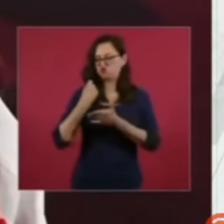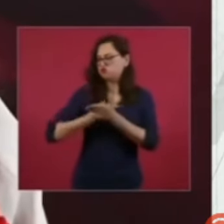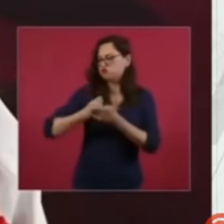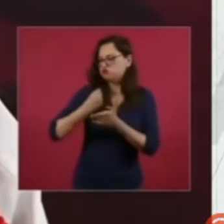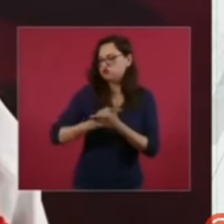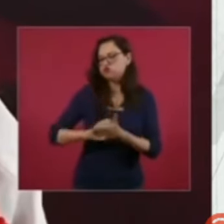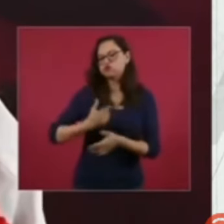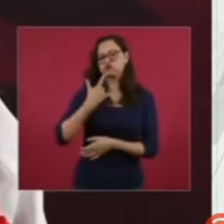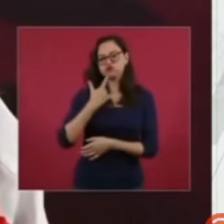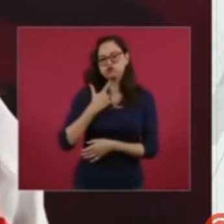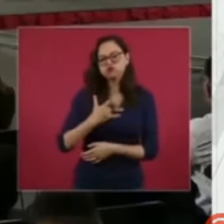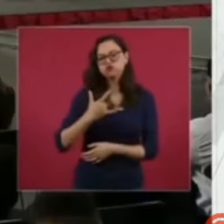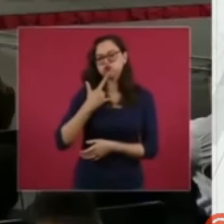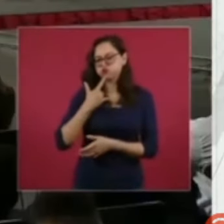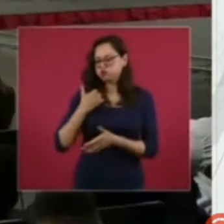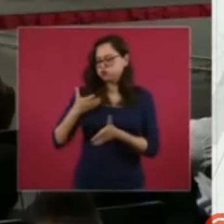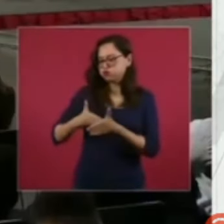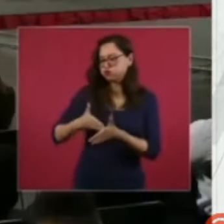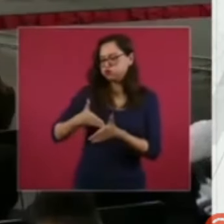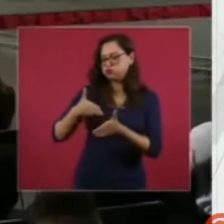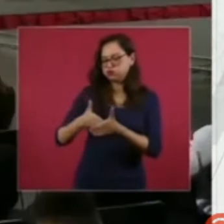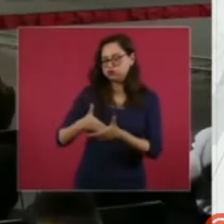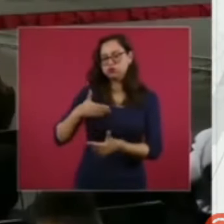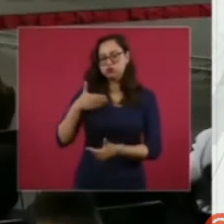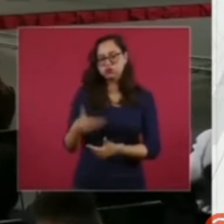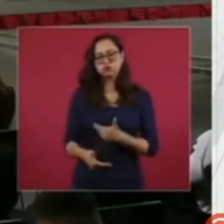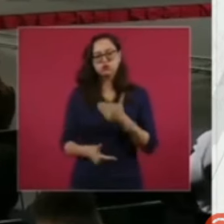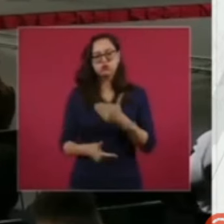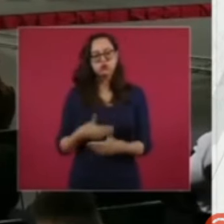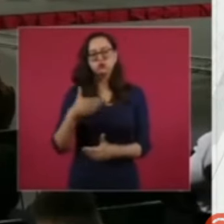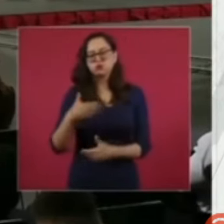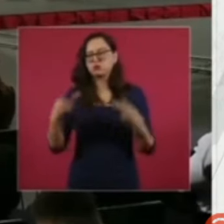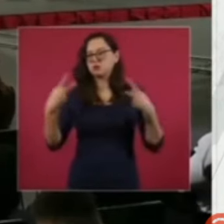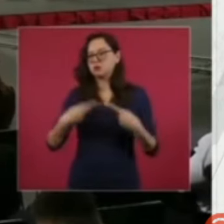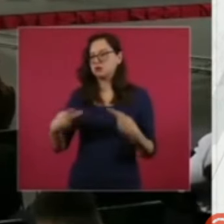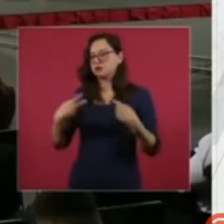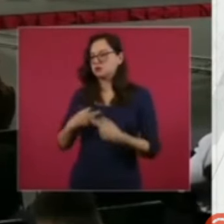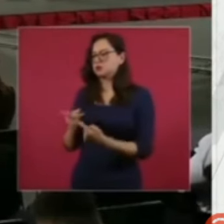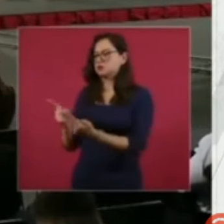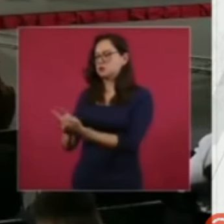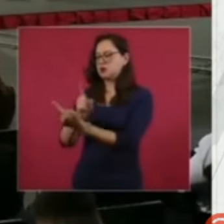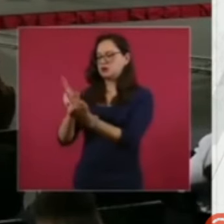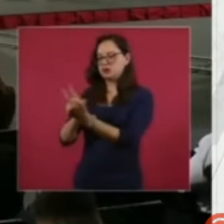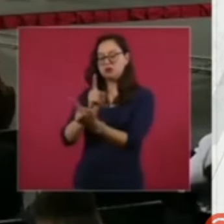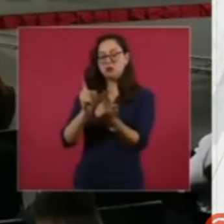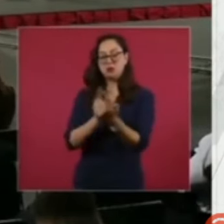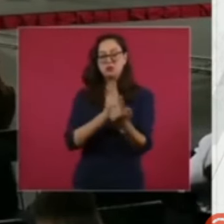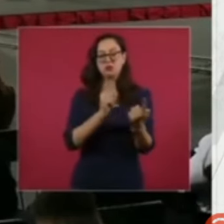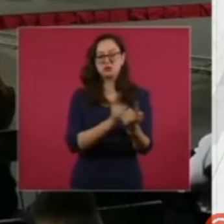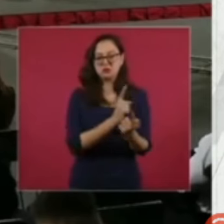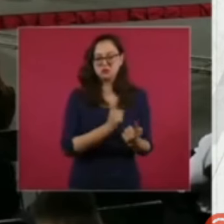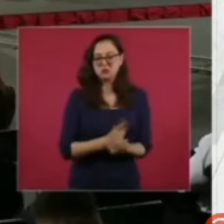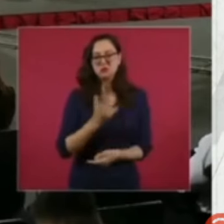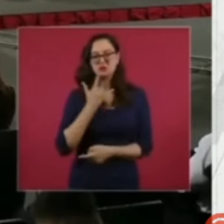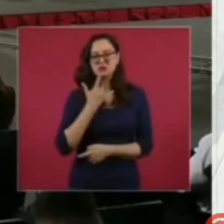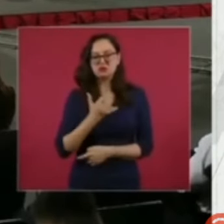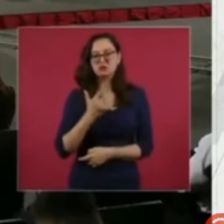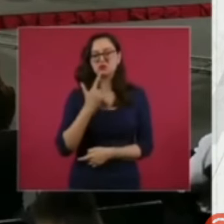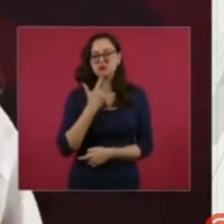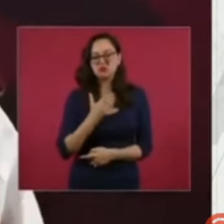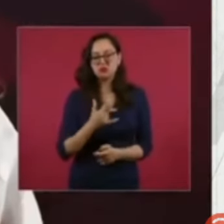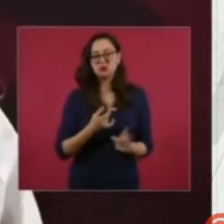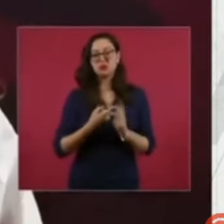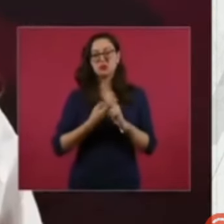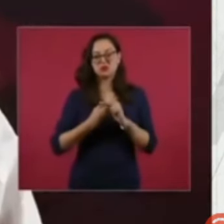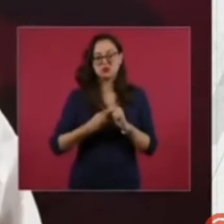de metáforas que utilizó la gobernadora de Campeche habló de de la trayectoria que ella eh